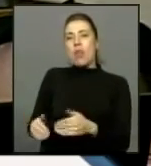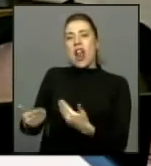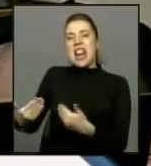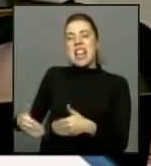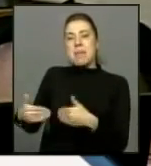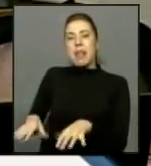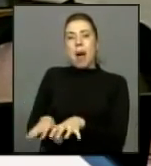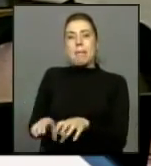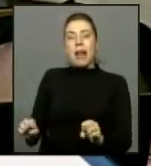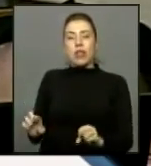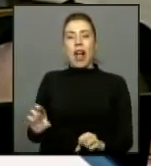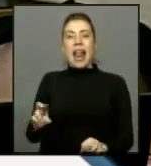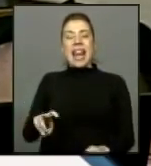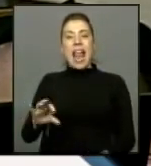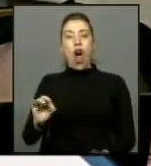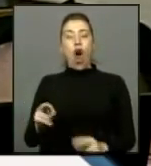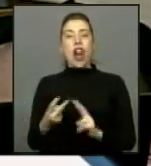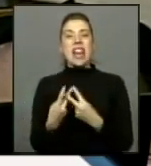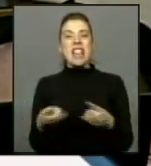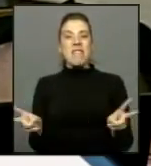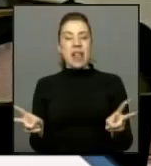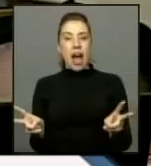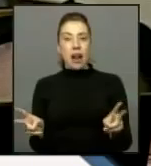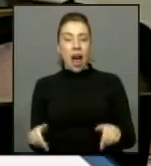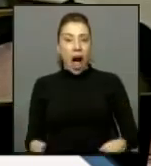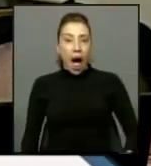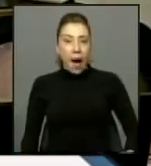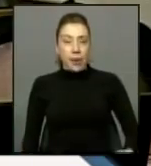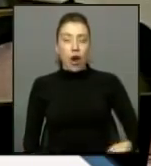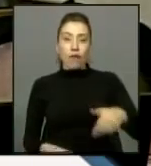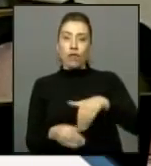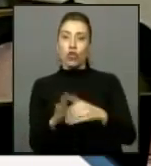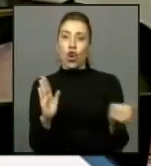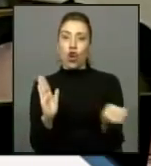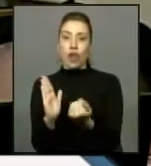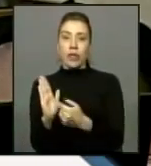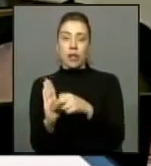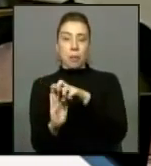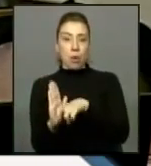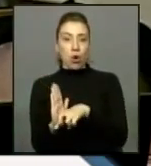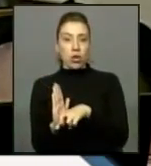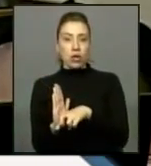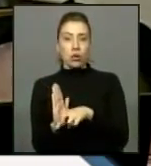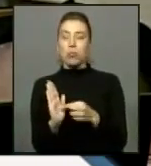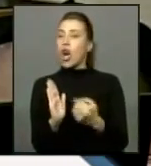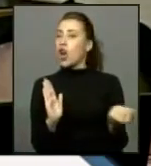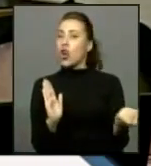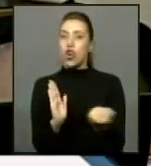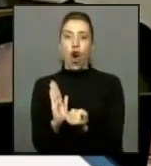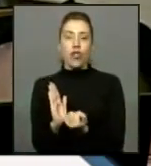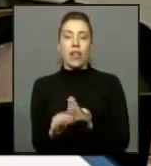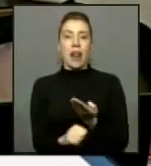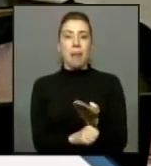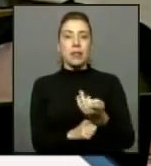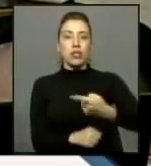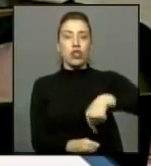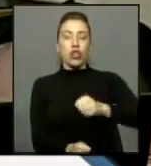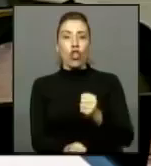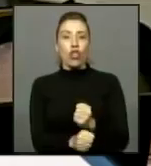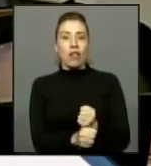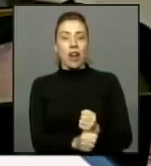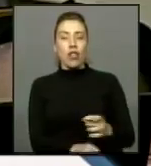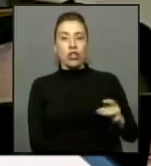pacto neoliberal que la transición les trazó. Hoy voto en contra de este proyecto, porque va en contra de las demandas de los trabajadores